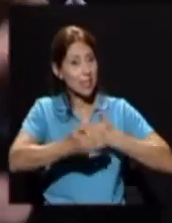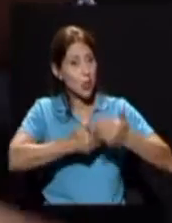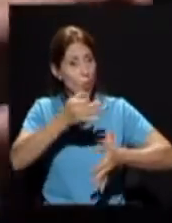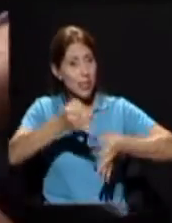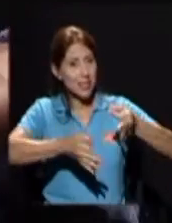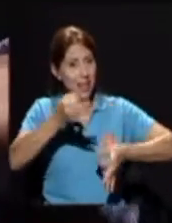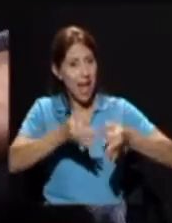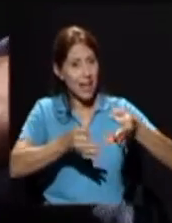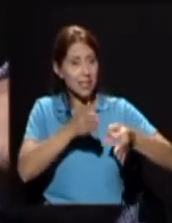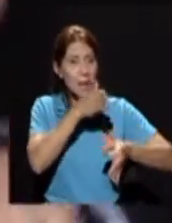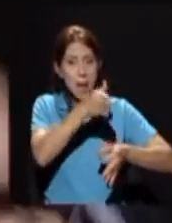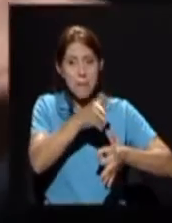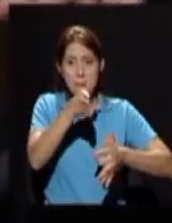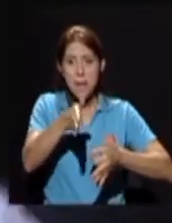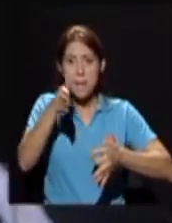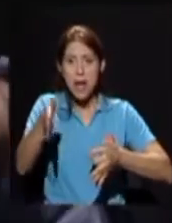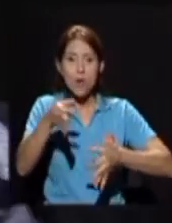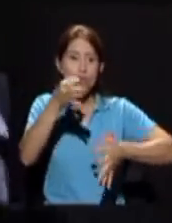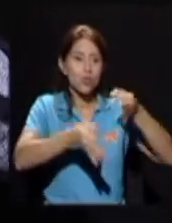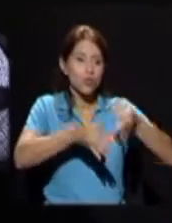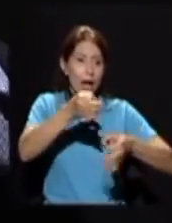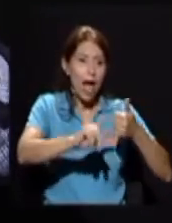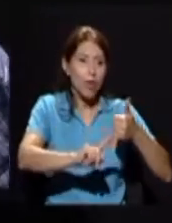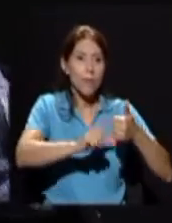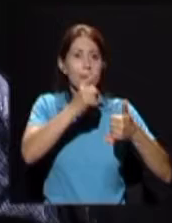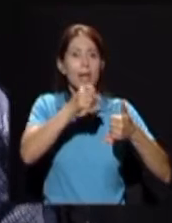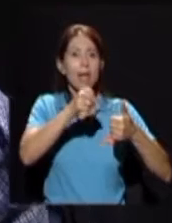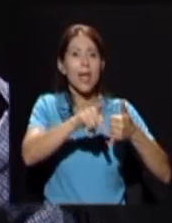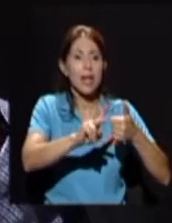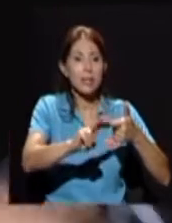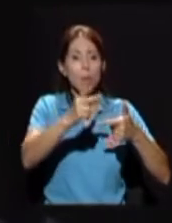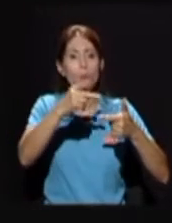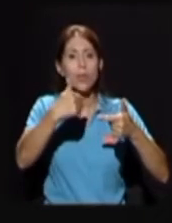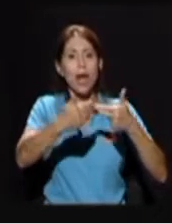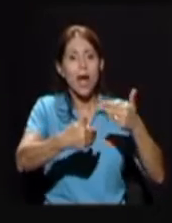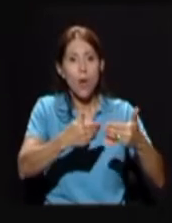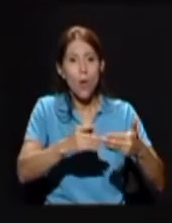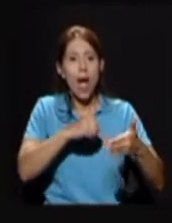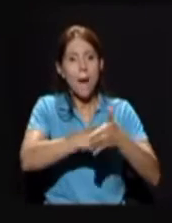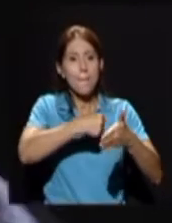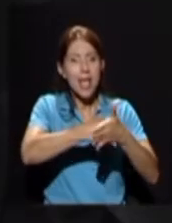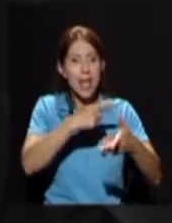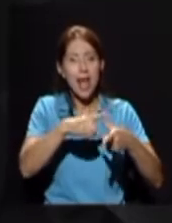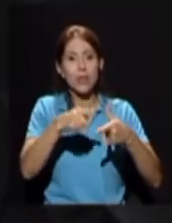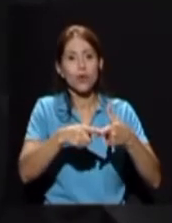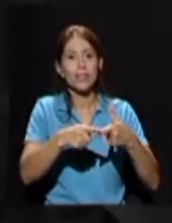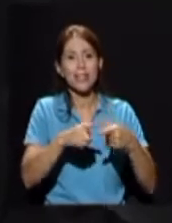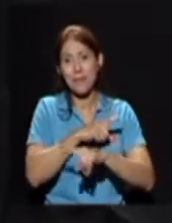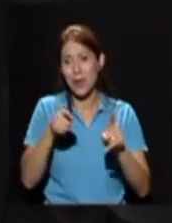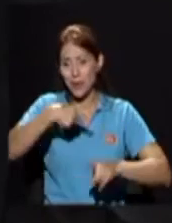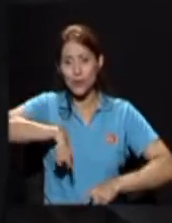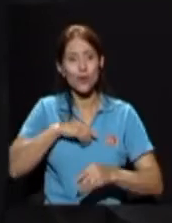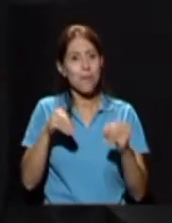juzgado de primera instancia, al segundo, y solo llega en apelación más arriba. Exacto, entonces tenemos como un modelo